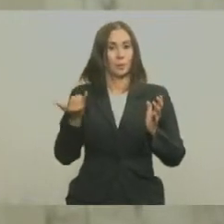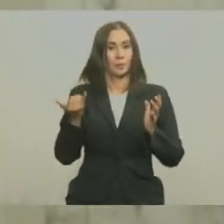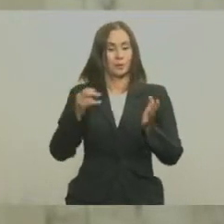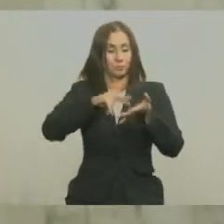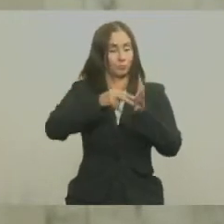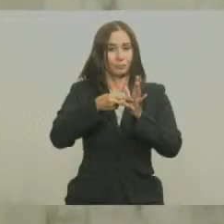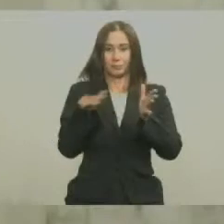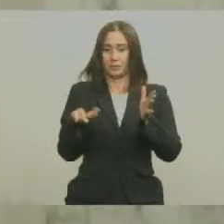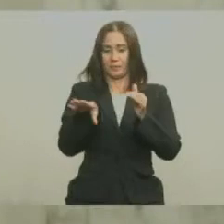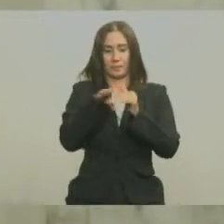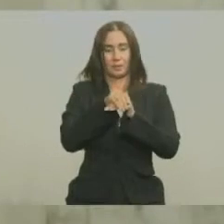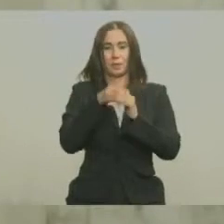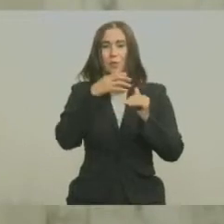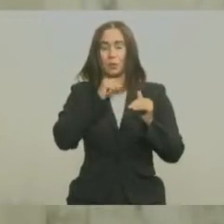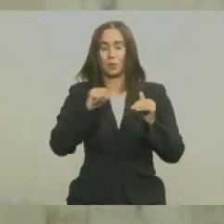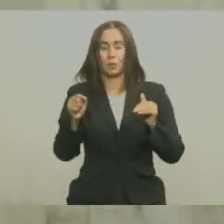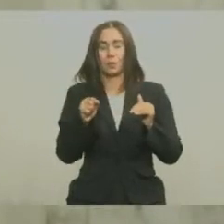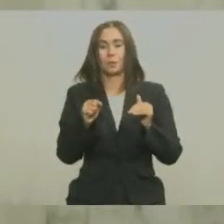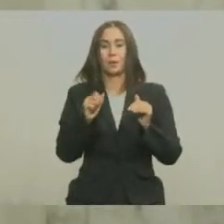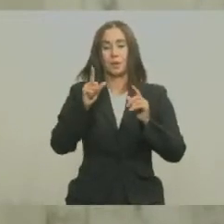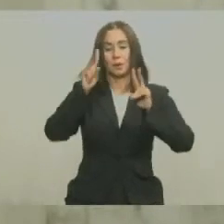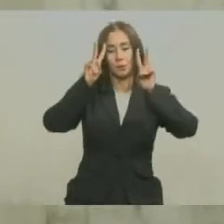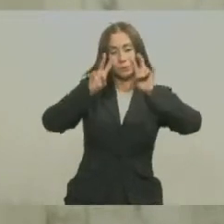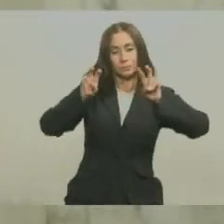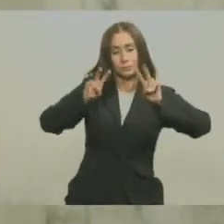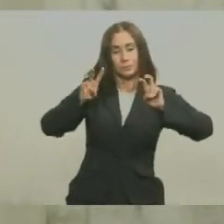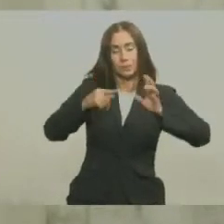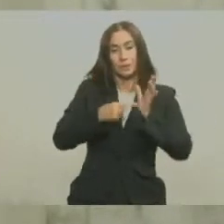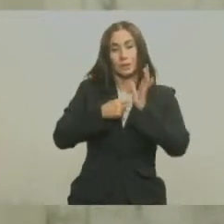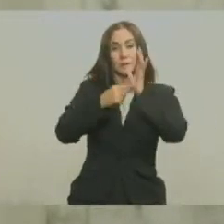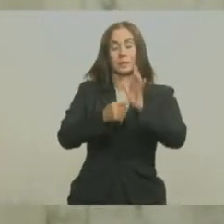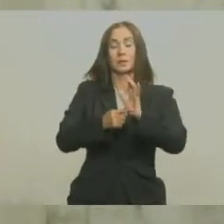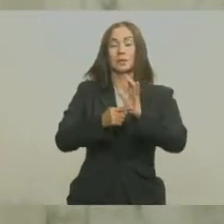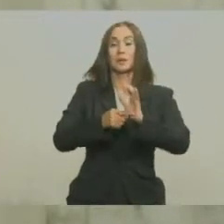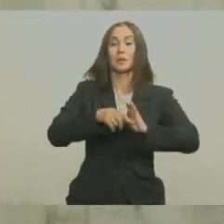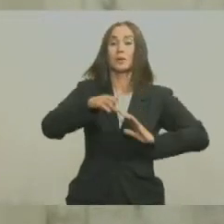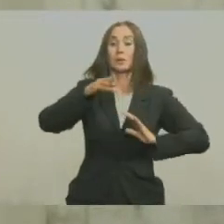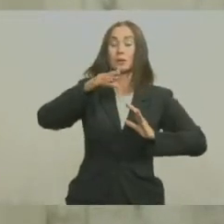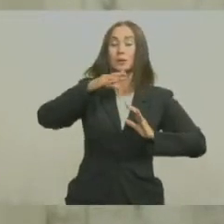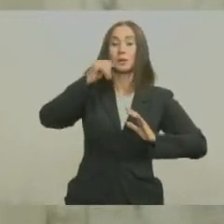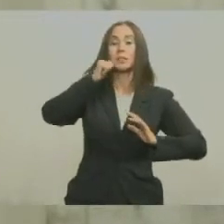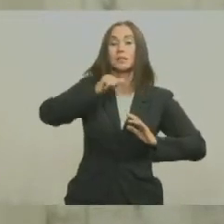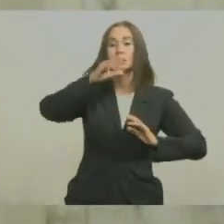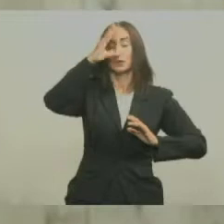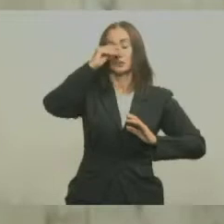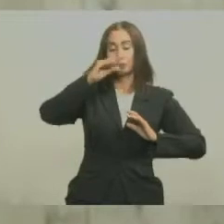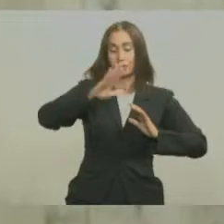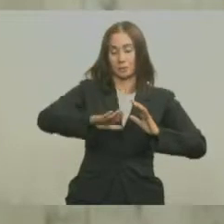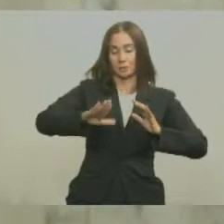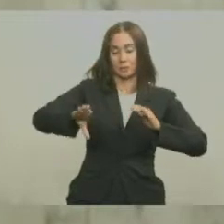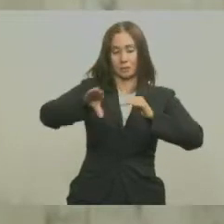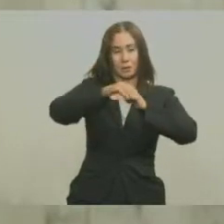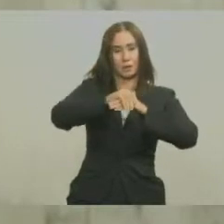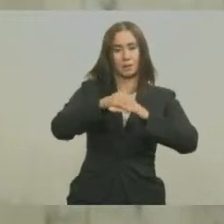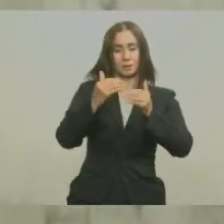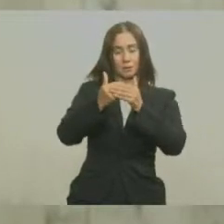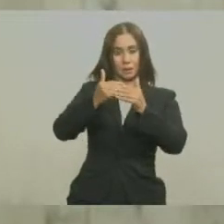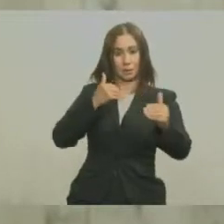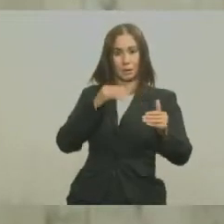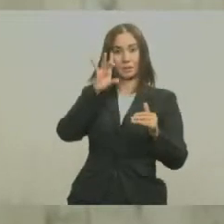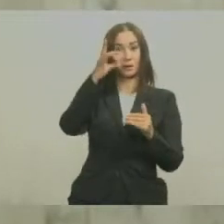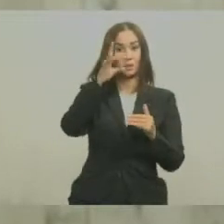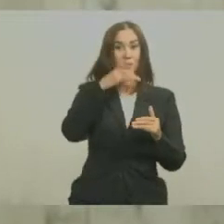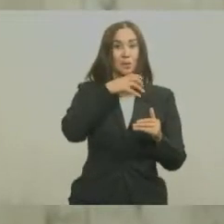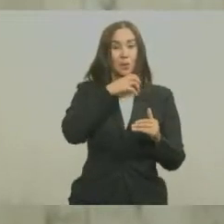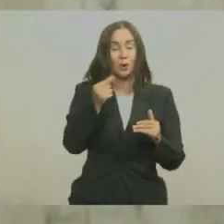Numerosos estudios revelan de manera enfática que los menores que se casan o unen antes de los 18 años